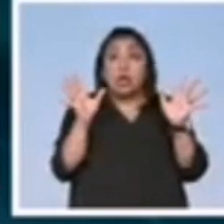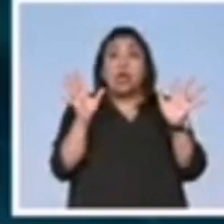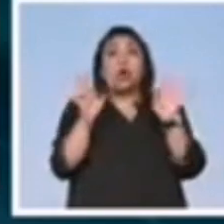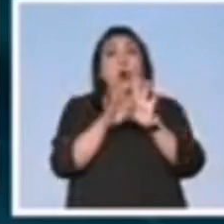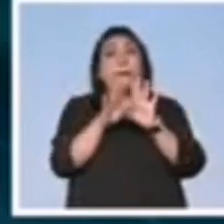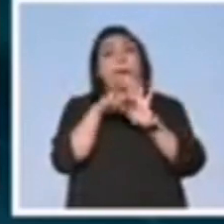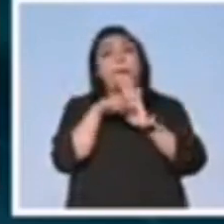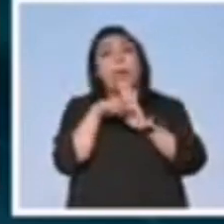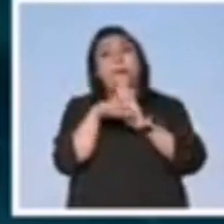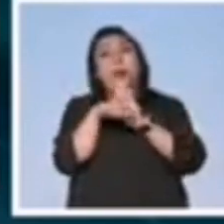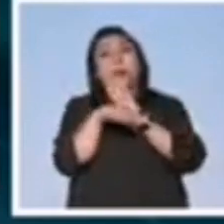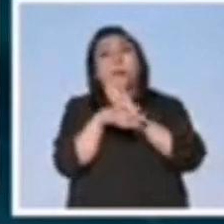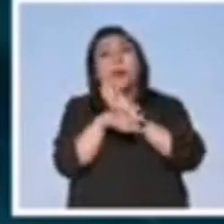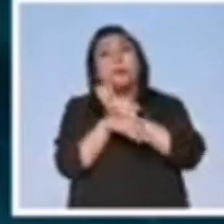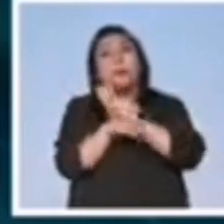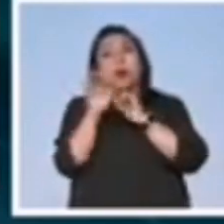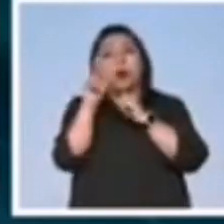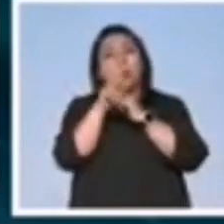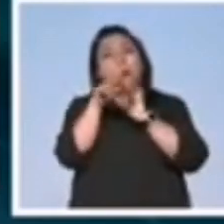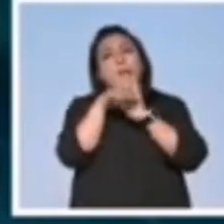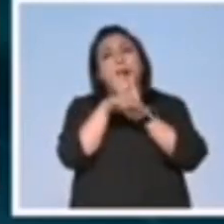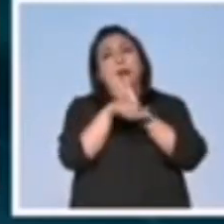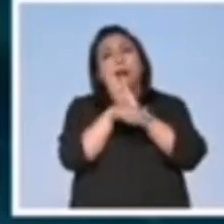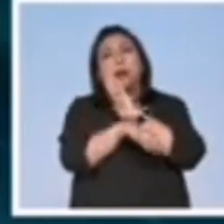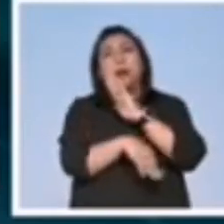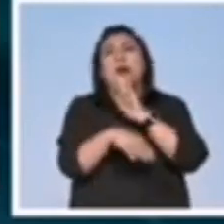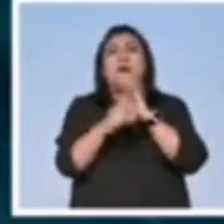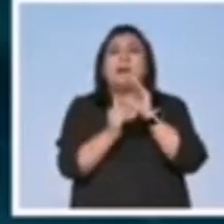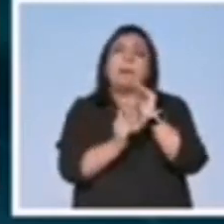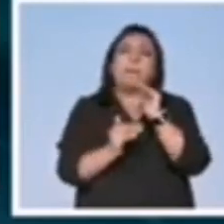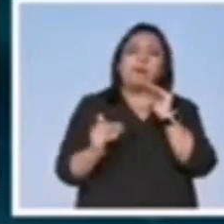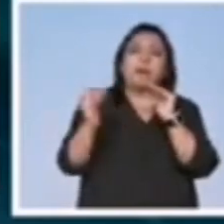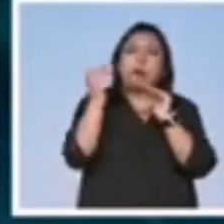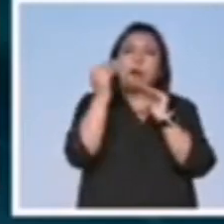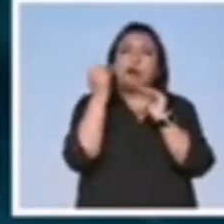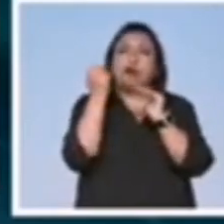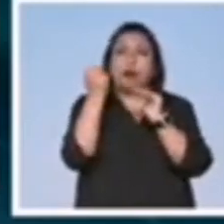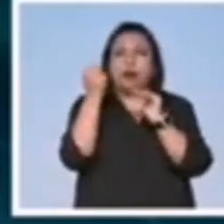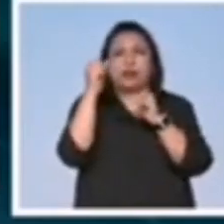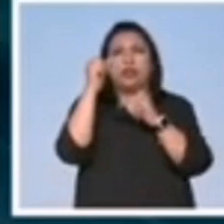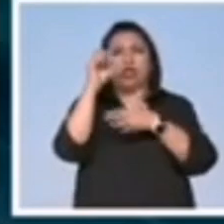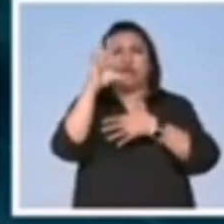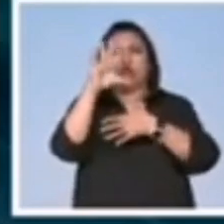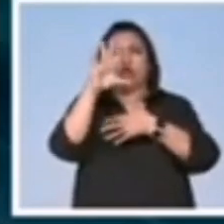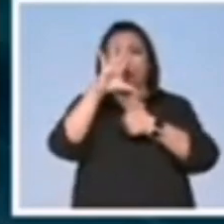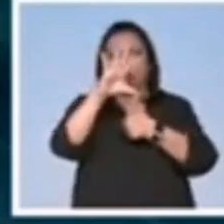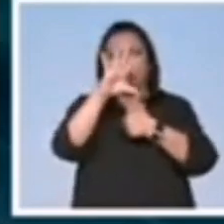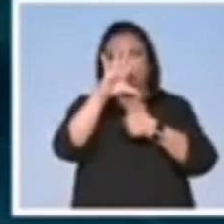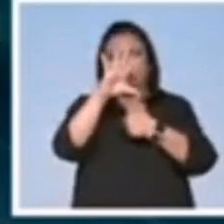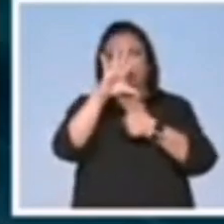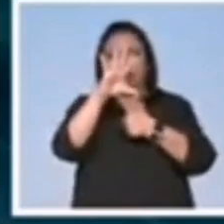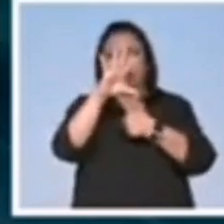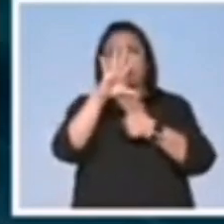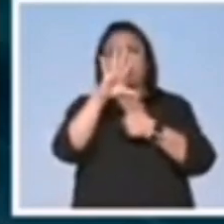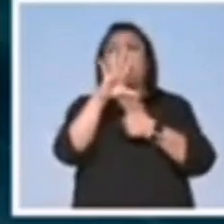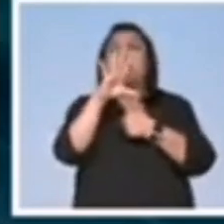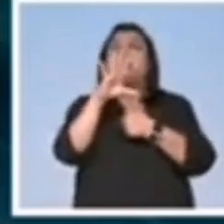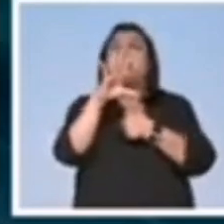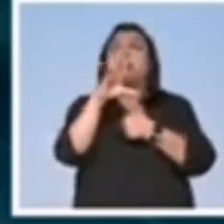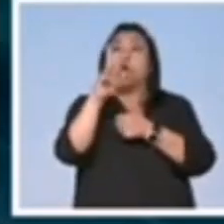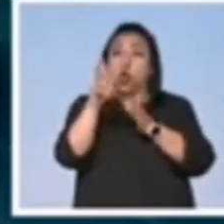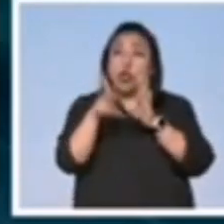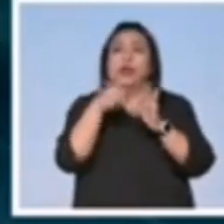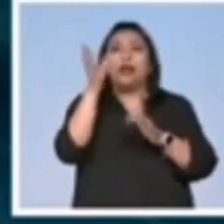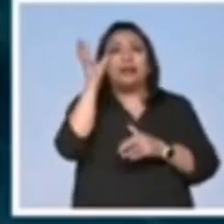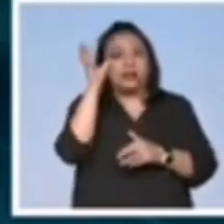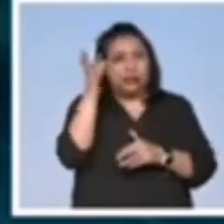de Europa, la preponderancia norteamericana, pero el retorno de la China, y